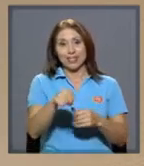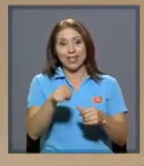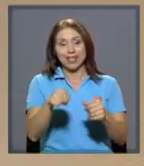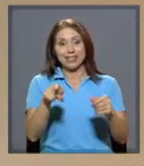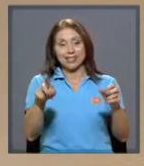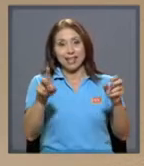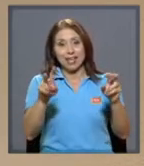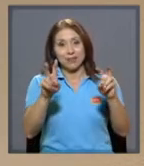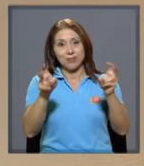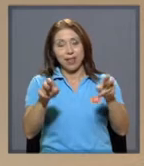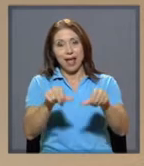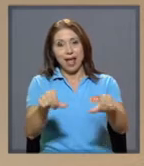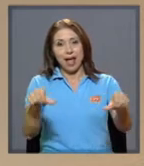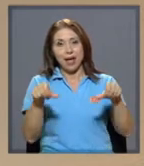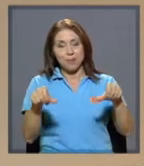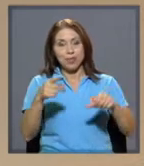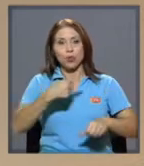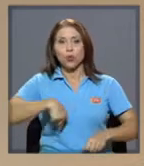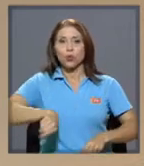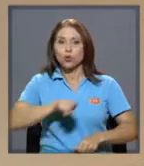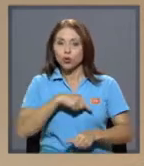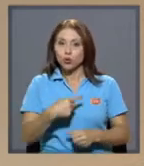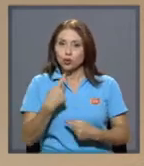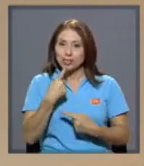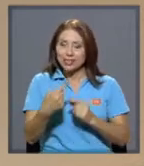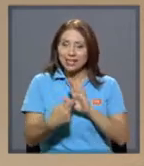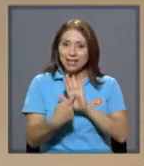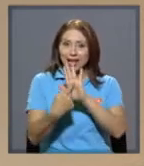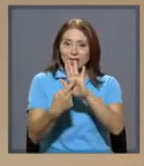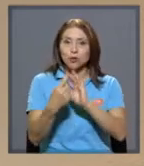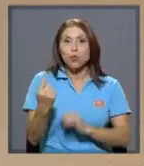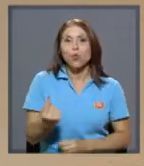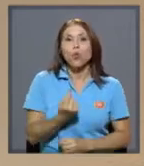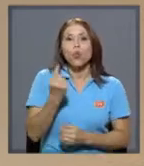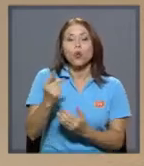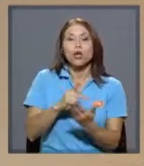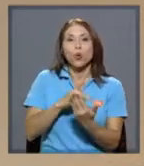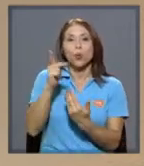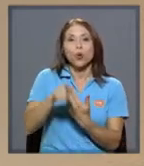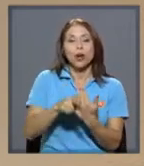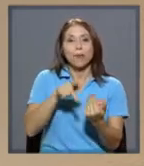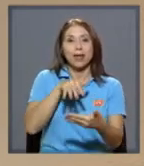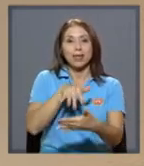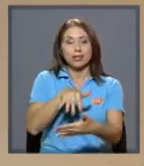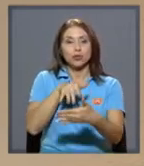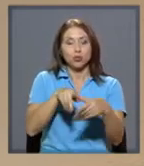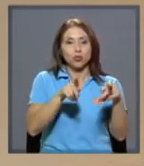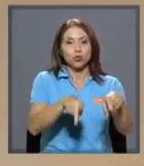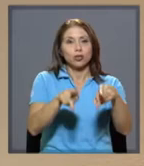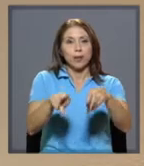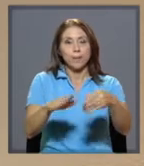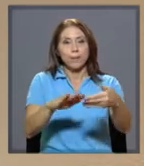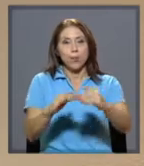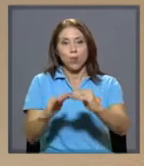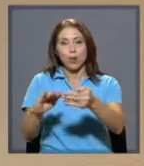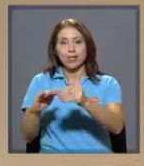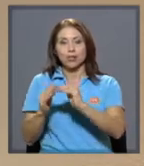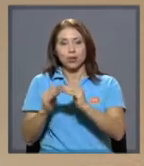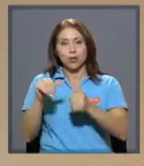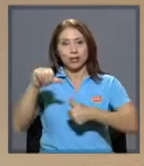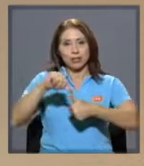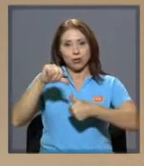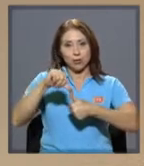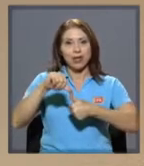estamos destacando que el único programa de estudios de población en